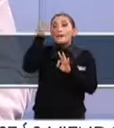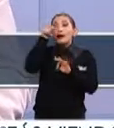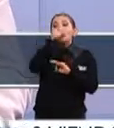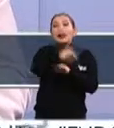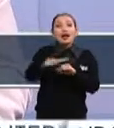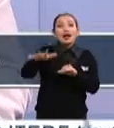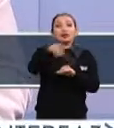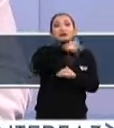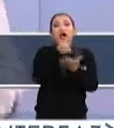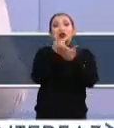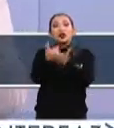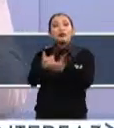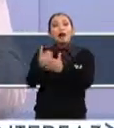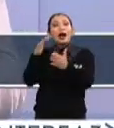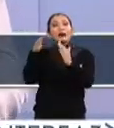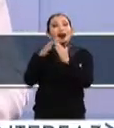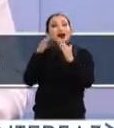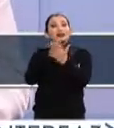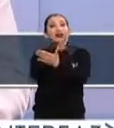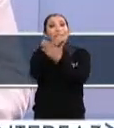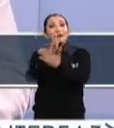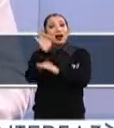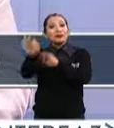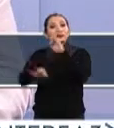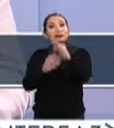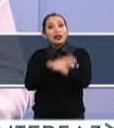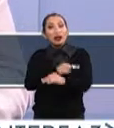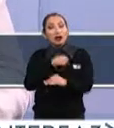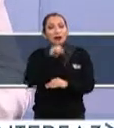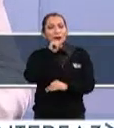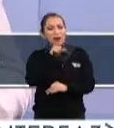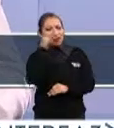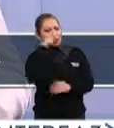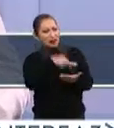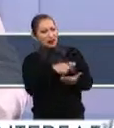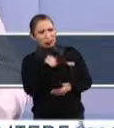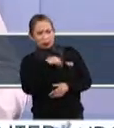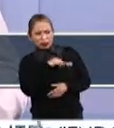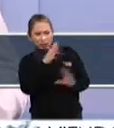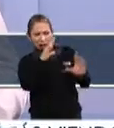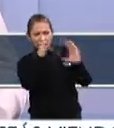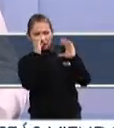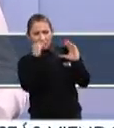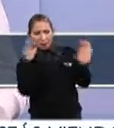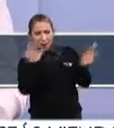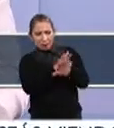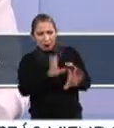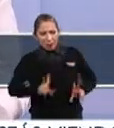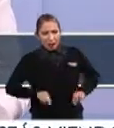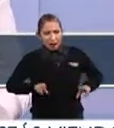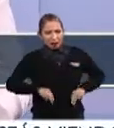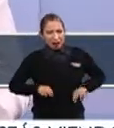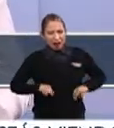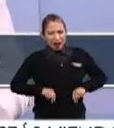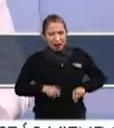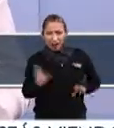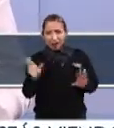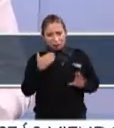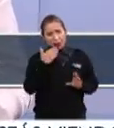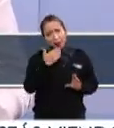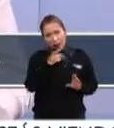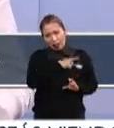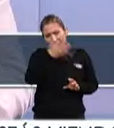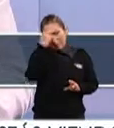estos espacios, pero también había una expectativa por parte de los varones. Pensaban que les íbamos a enseñar a cambiar pañales, que no está nada